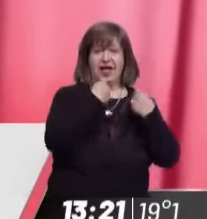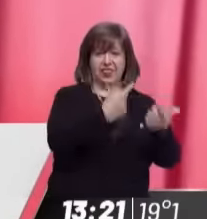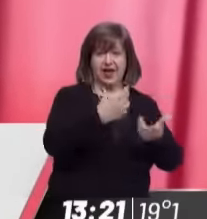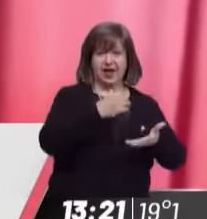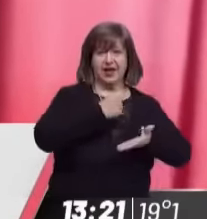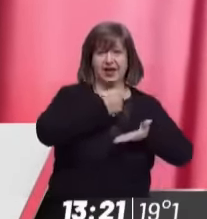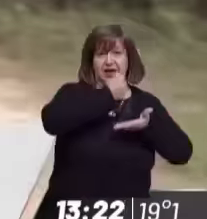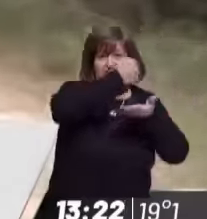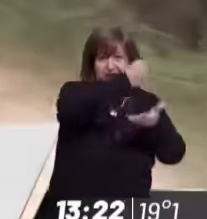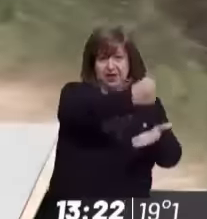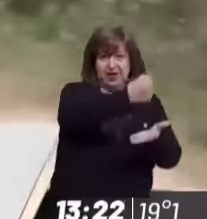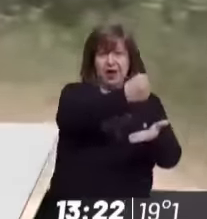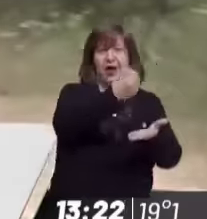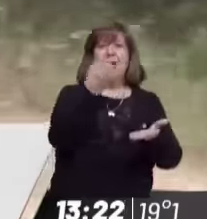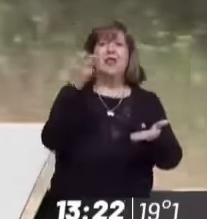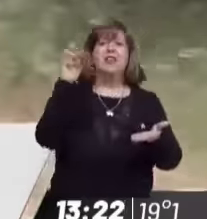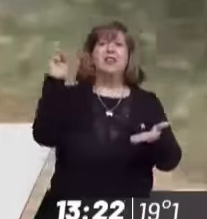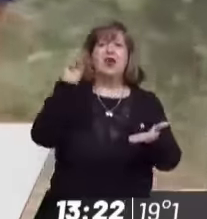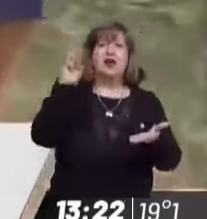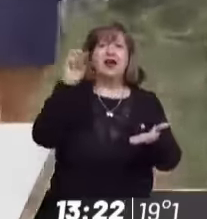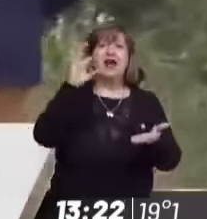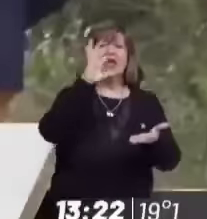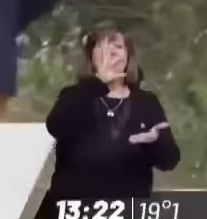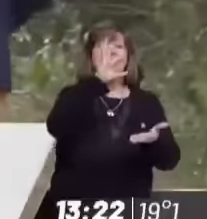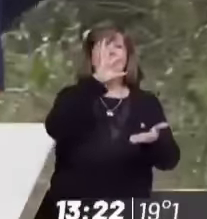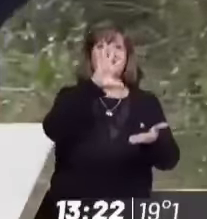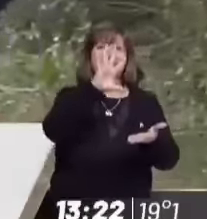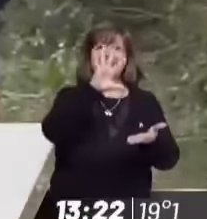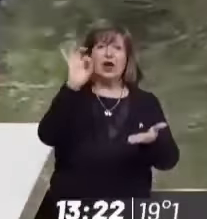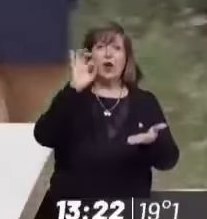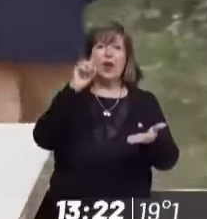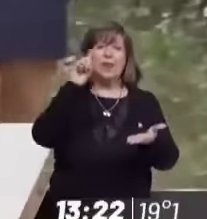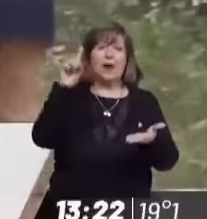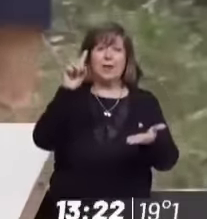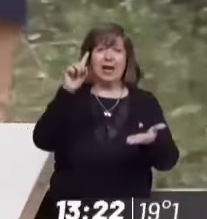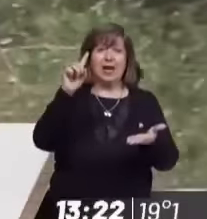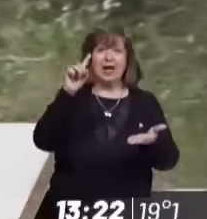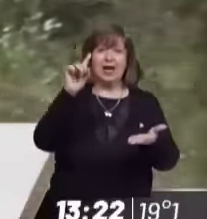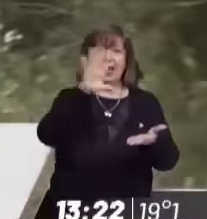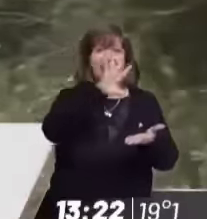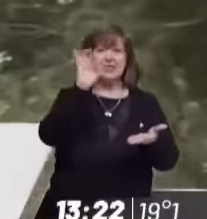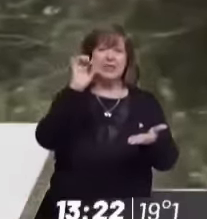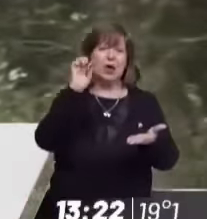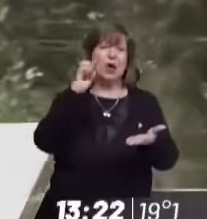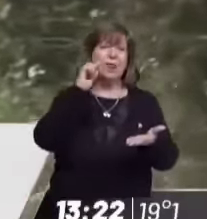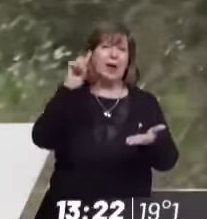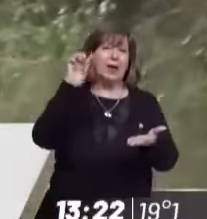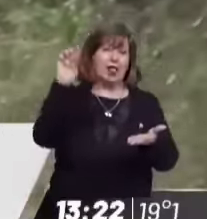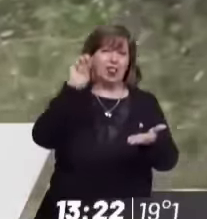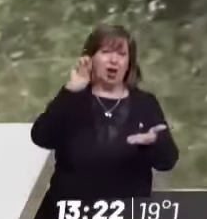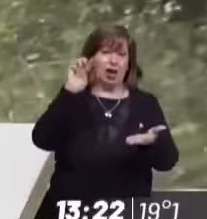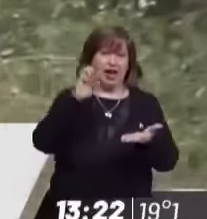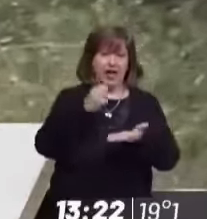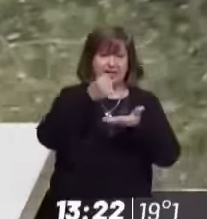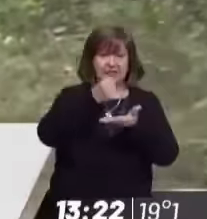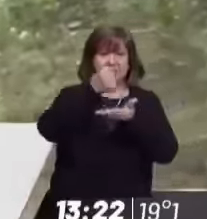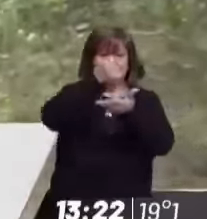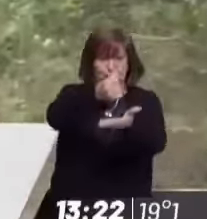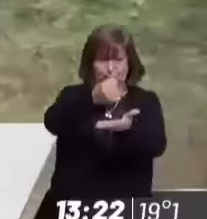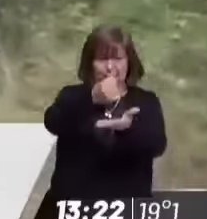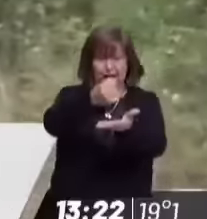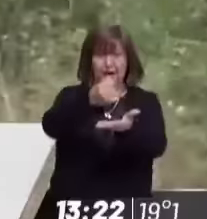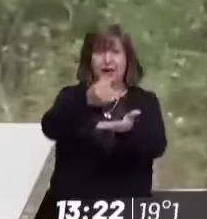lleven directamente a Luan Peña. Él habla, vas a escuchar el video en un ratito, prácticamente como si estuviera dirigiéndose a